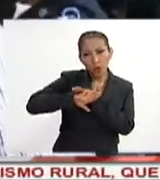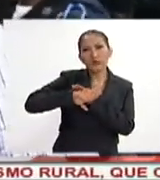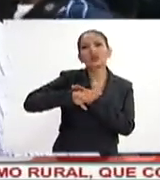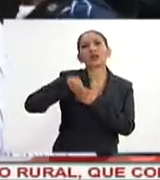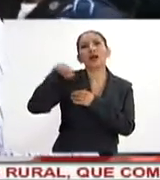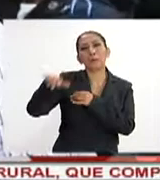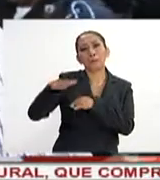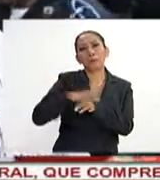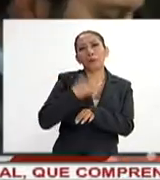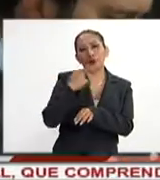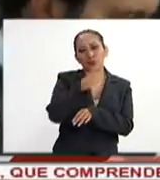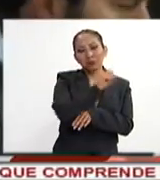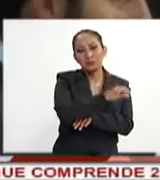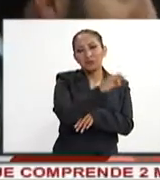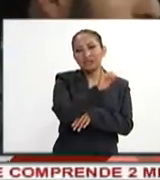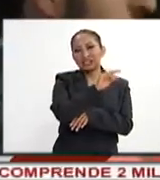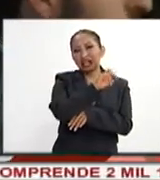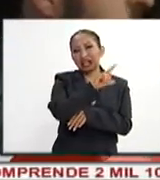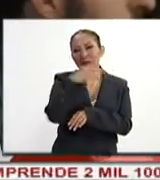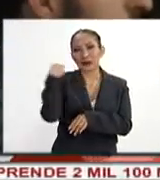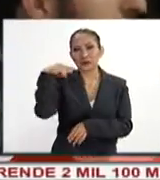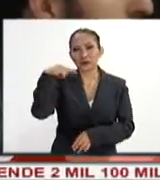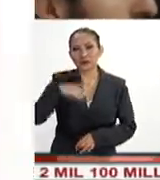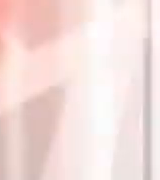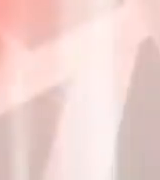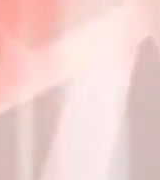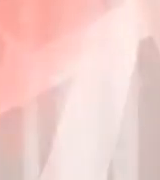acusado por la Fiscalía de Veracruz.